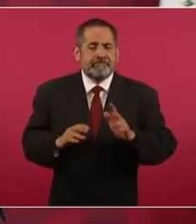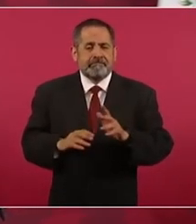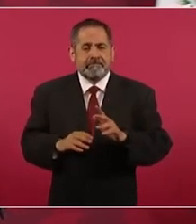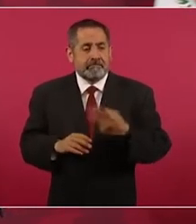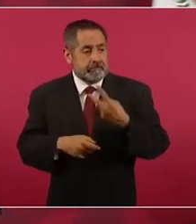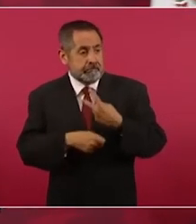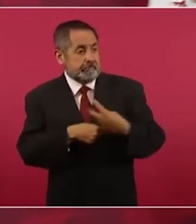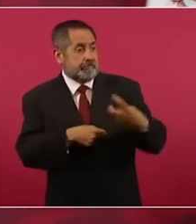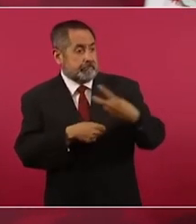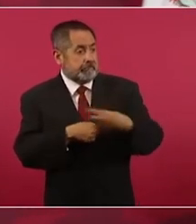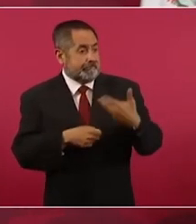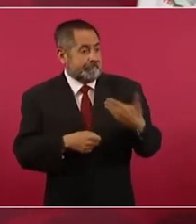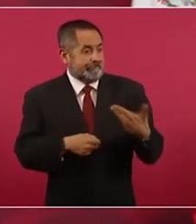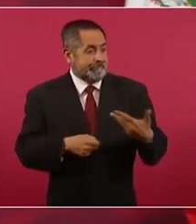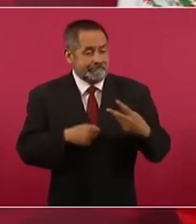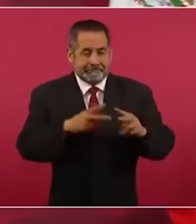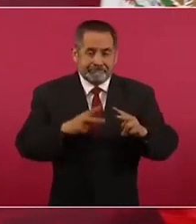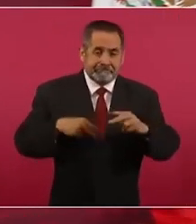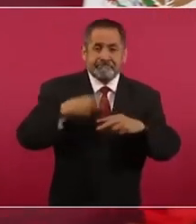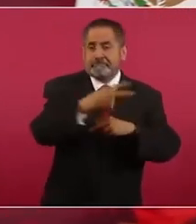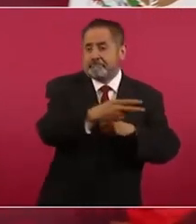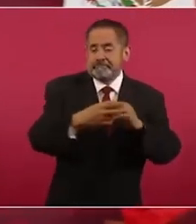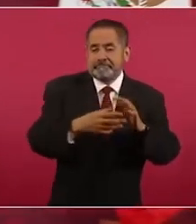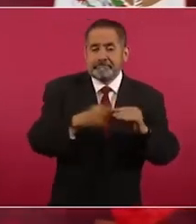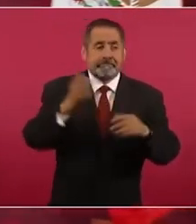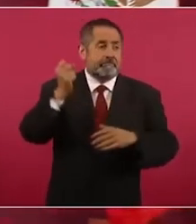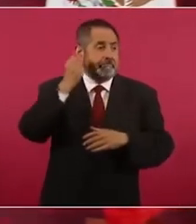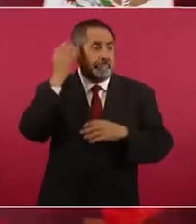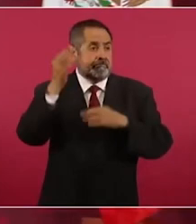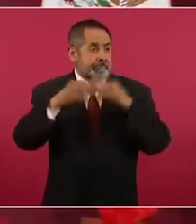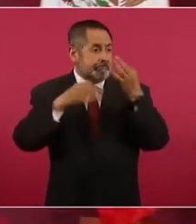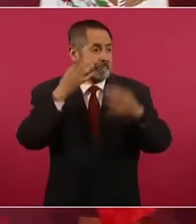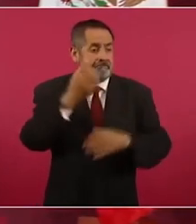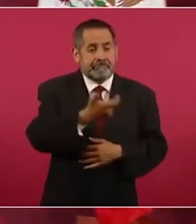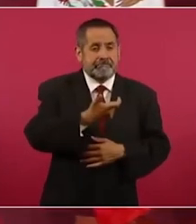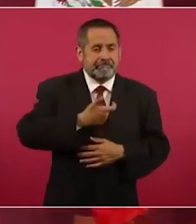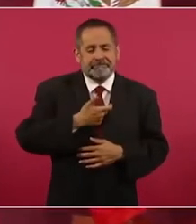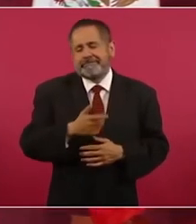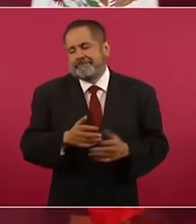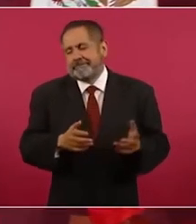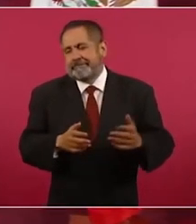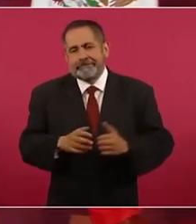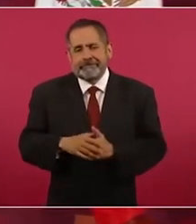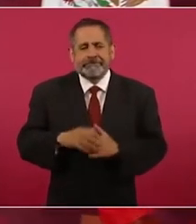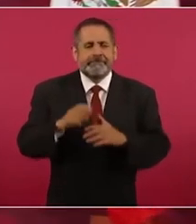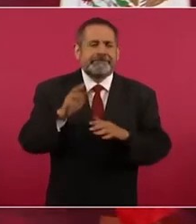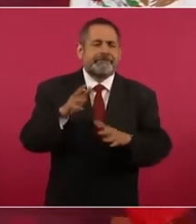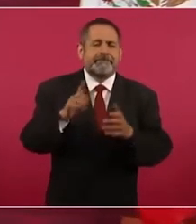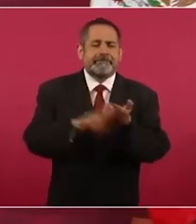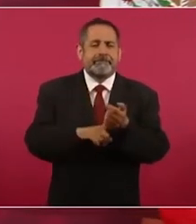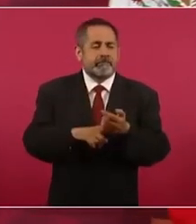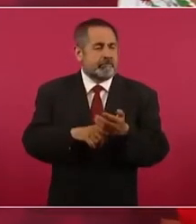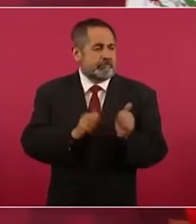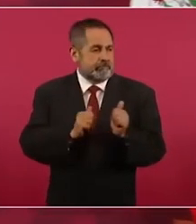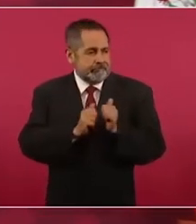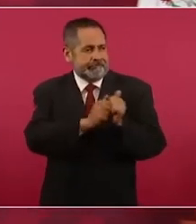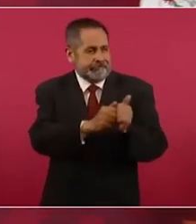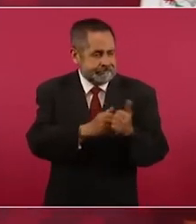aceptar invitaciones para ir a dar una conferencia o